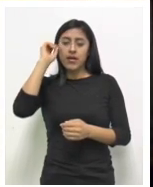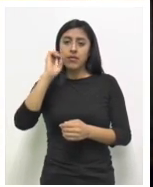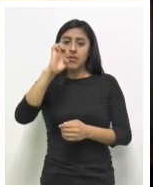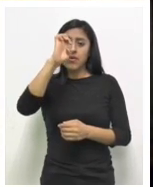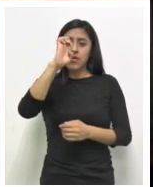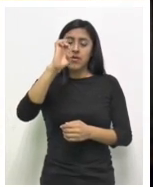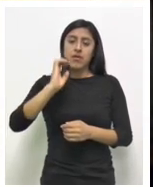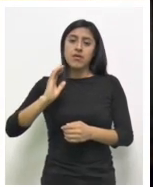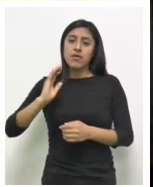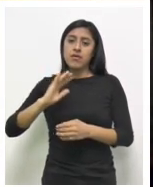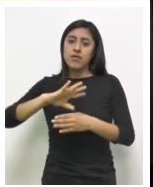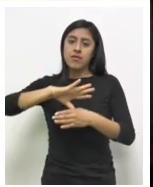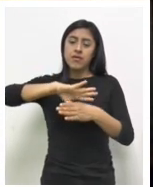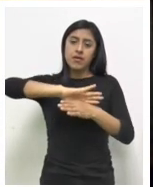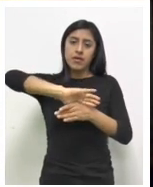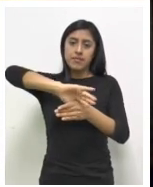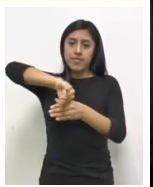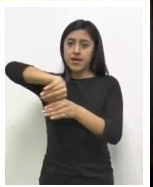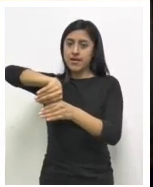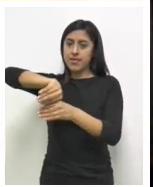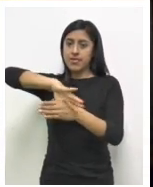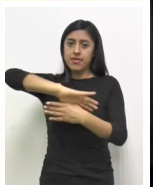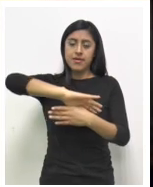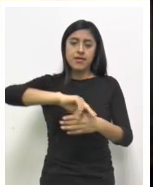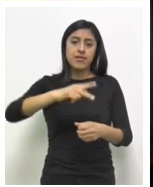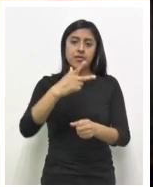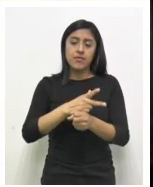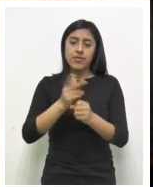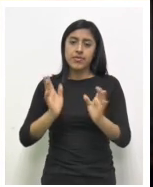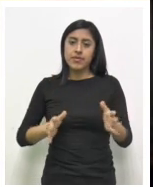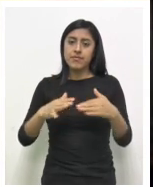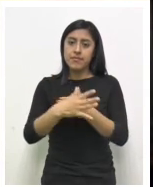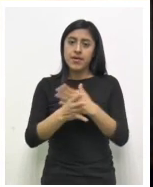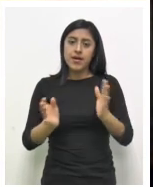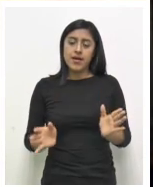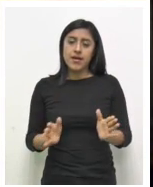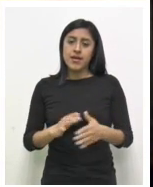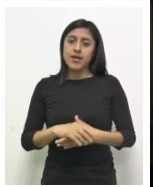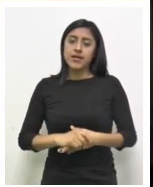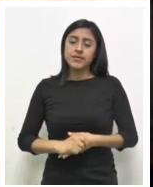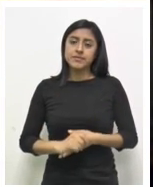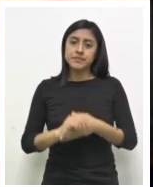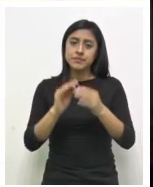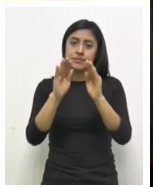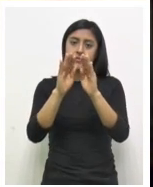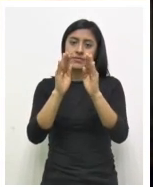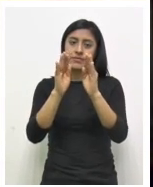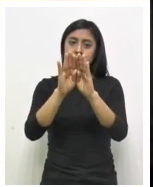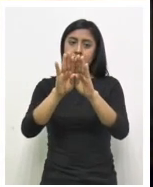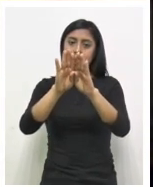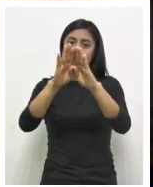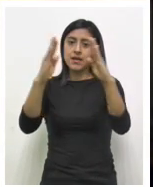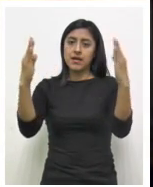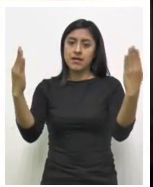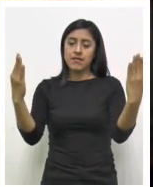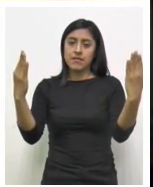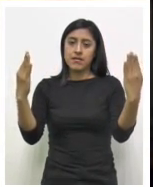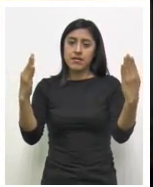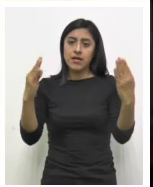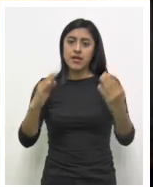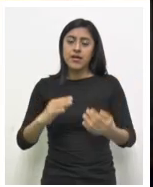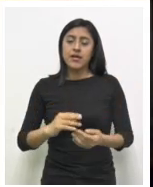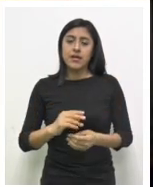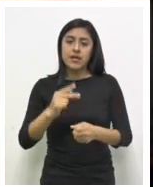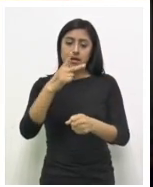Fue embajador primero en Uruguay. No había embajada. Entonces el presidente decidió abrir la